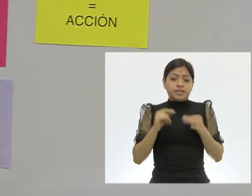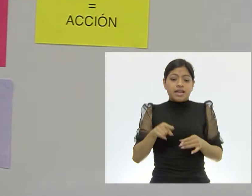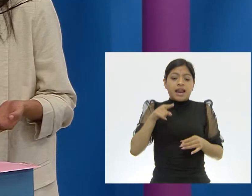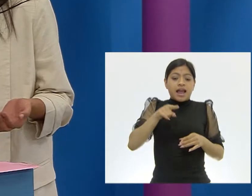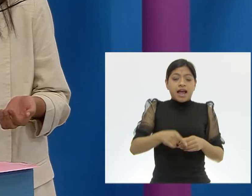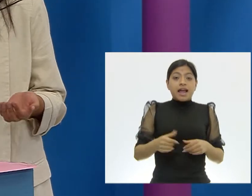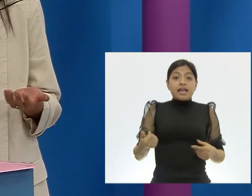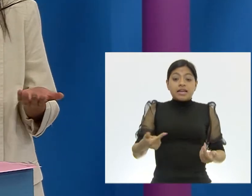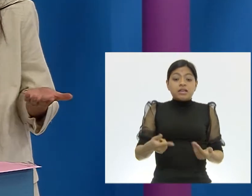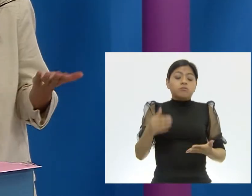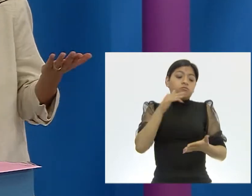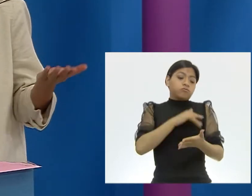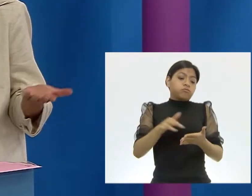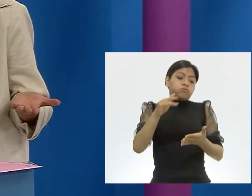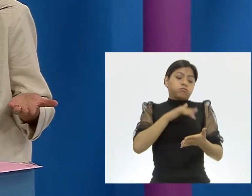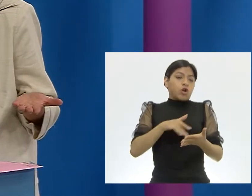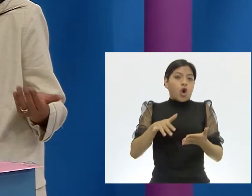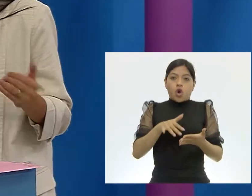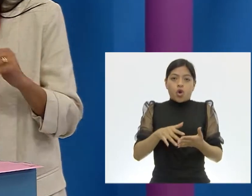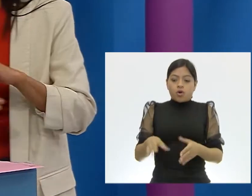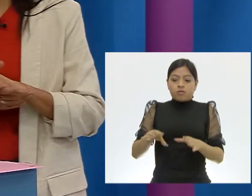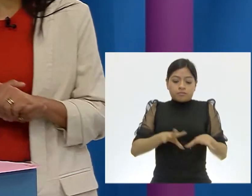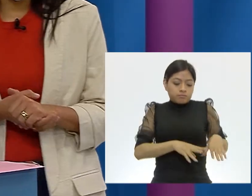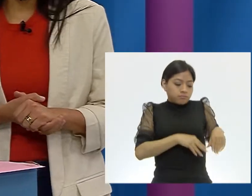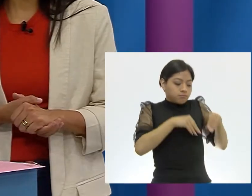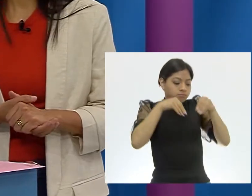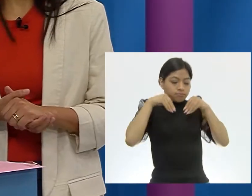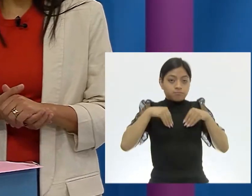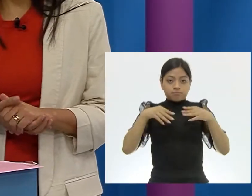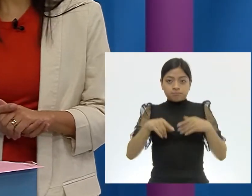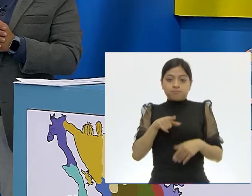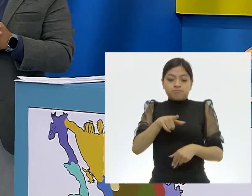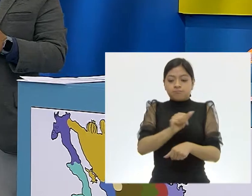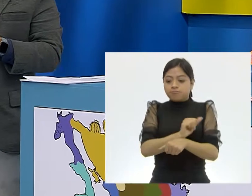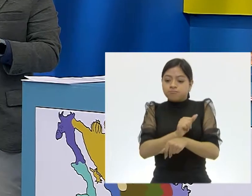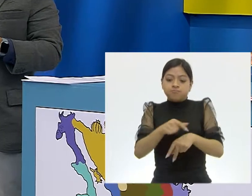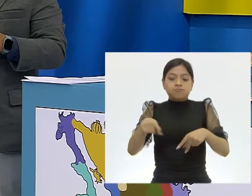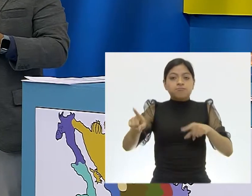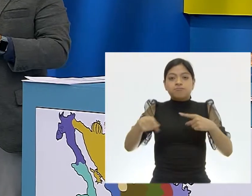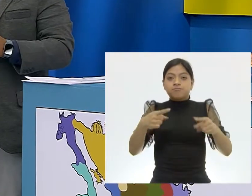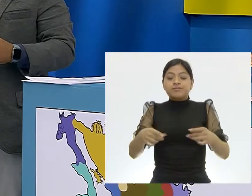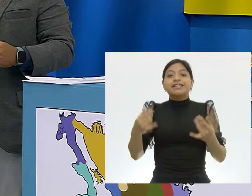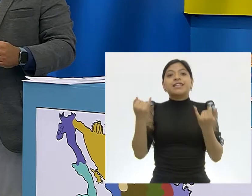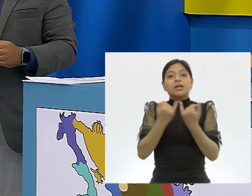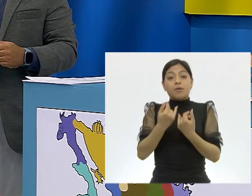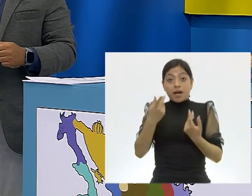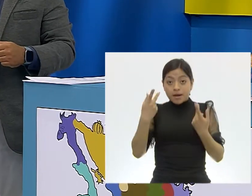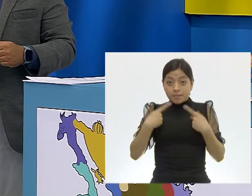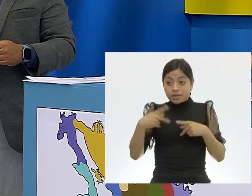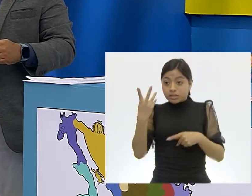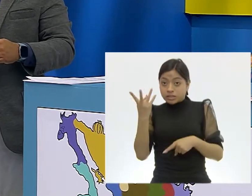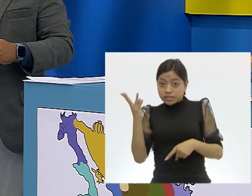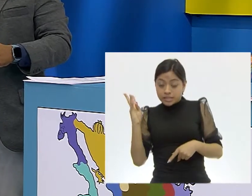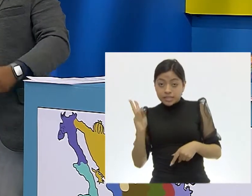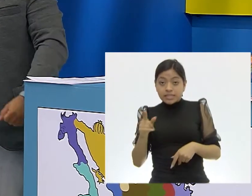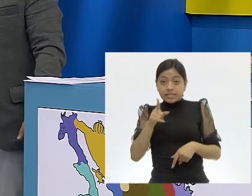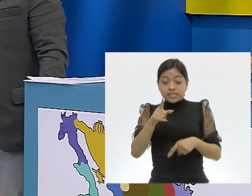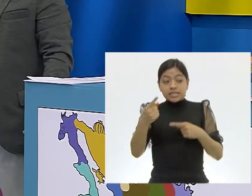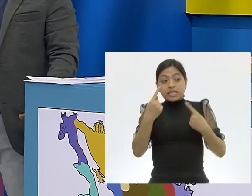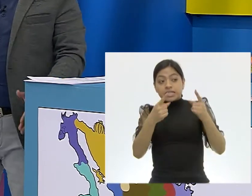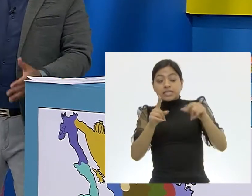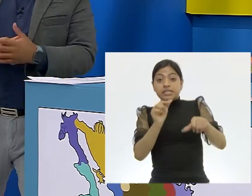narrarse, sino para ser actuado. Exactamente. Incluso los directores de cine por eso dicen 3, 2,